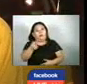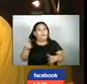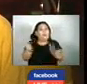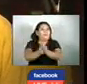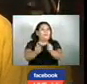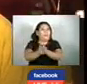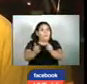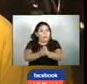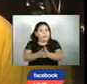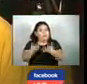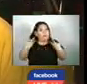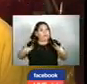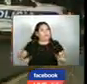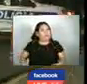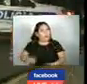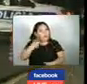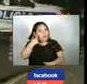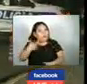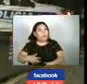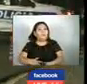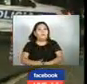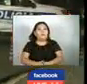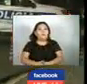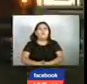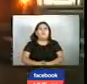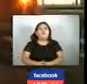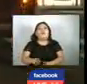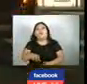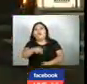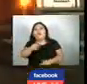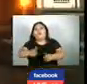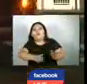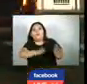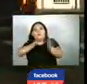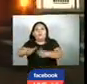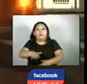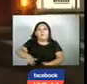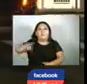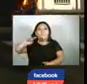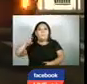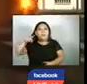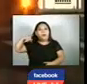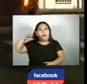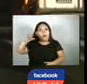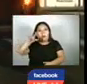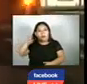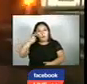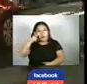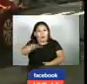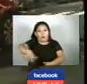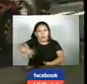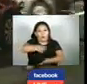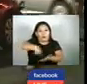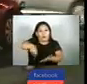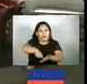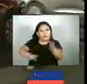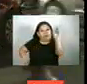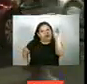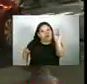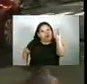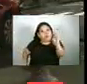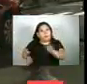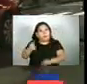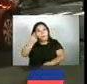con lesiones bastante delicadas. Mientras tanto, en la primera calle Poniente y Avenida Marianela, en el centro de San Salvador,